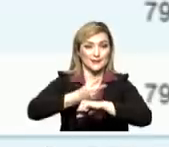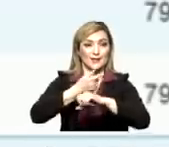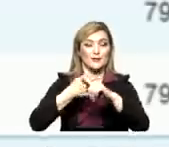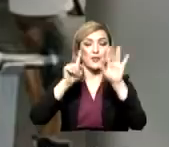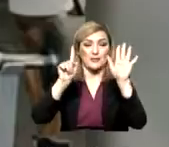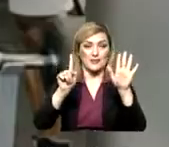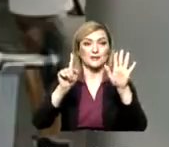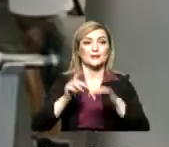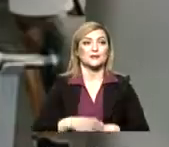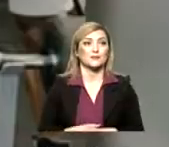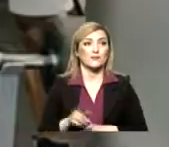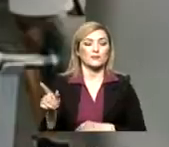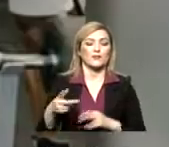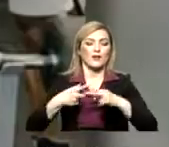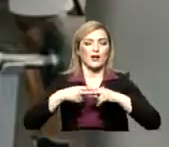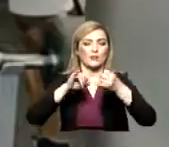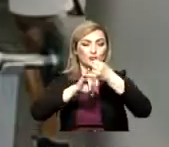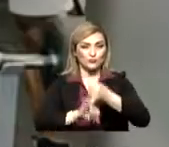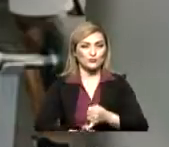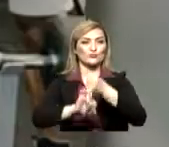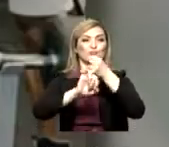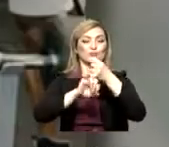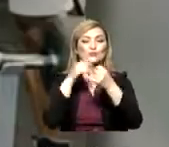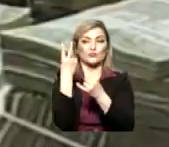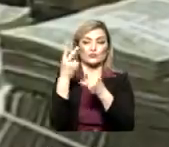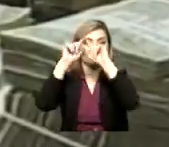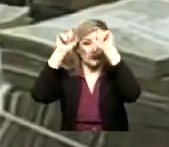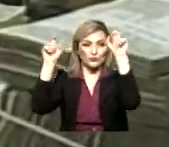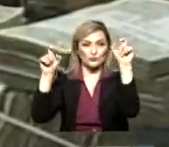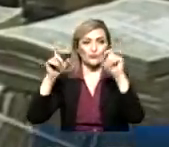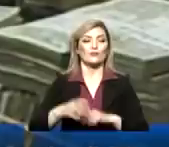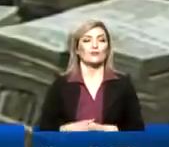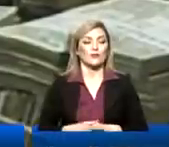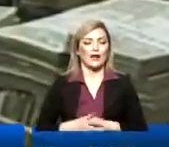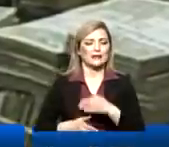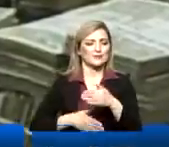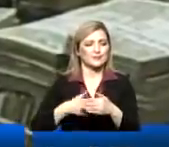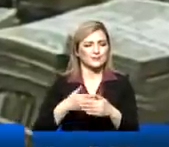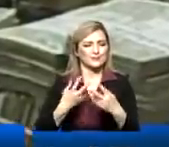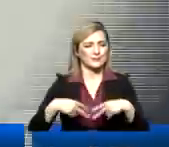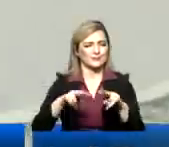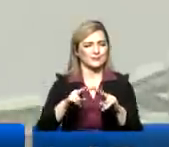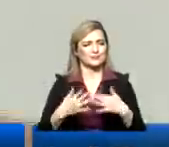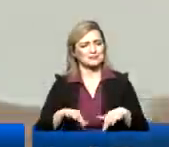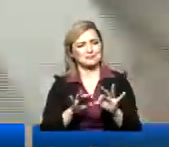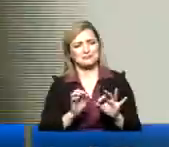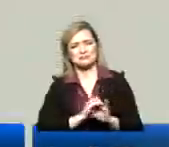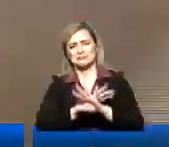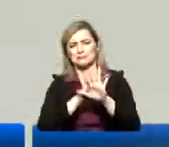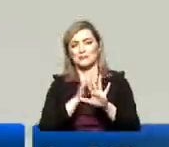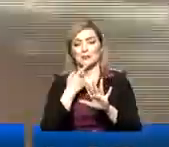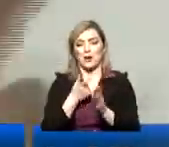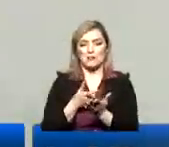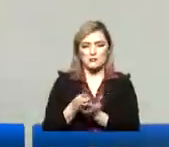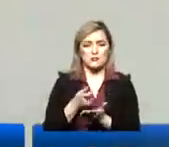otras 6 y tiene relación de dependencia en otras 2 compañías. Y pese a que la siguiente cifra es importante, queda corta frente